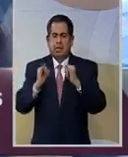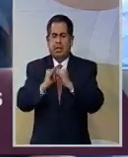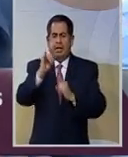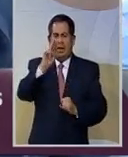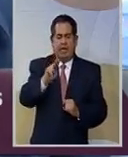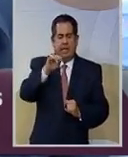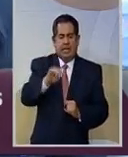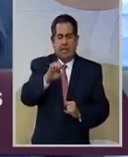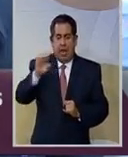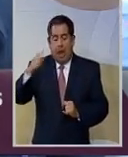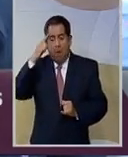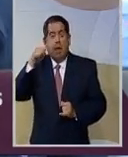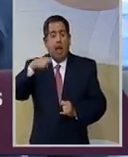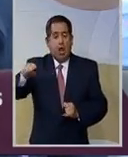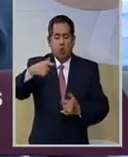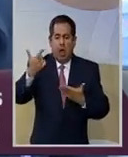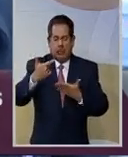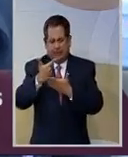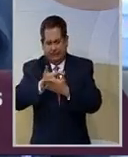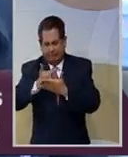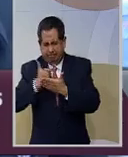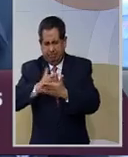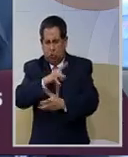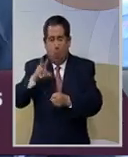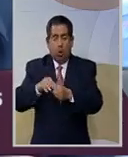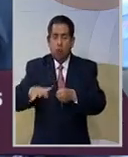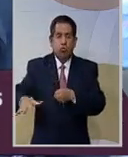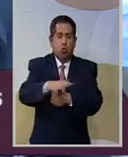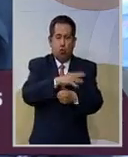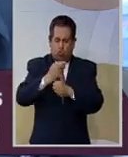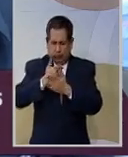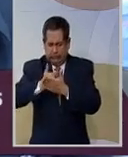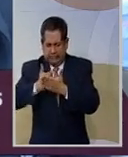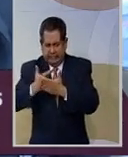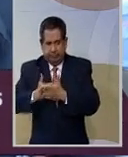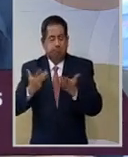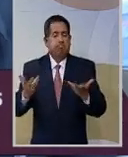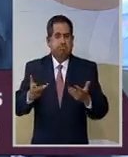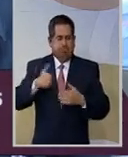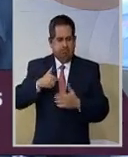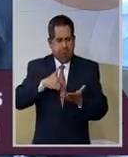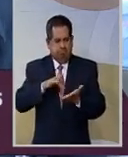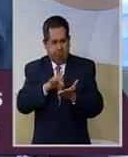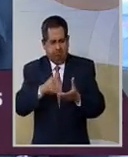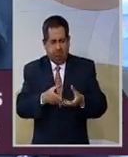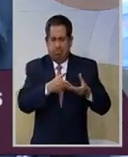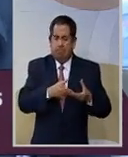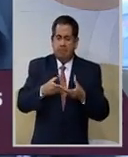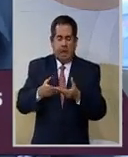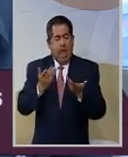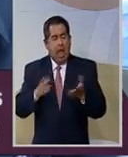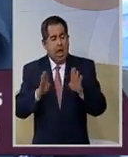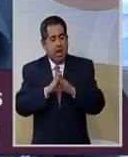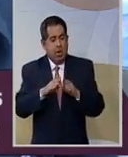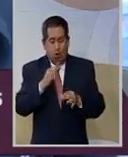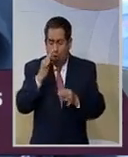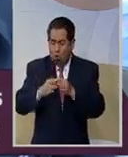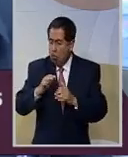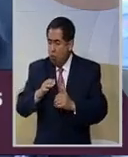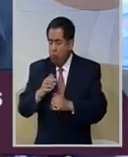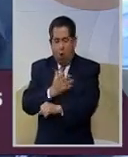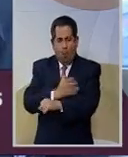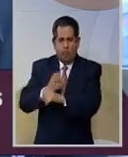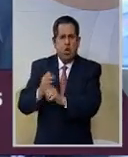Electoral realicen el cómputo distrital. En este caso yo soy apoyado aquí todavía en la casilla con el resto de